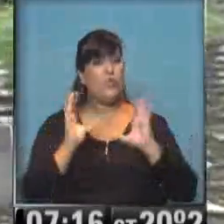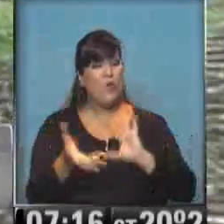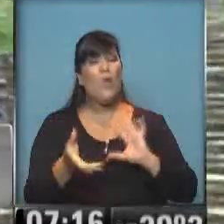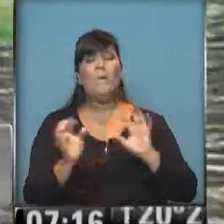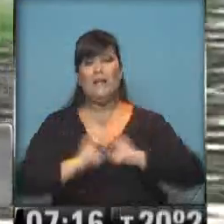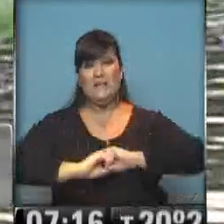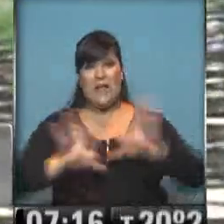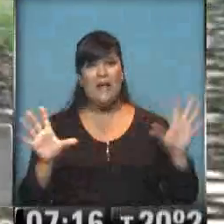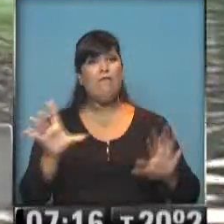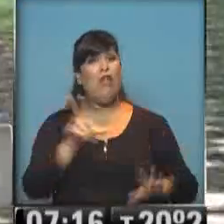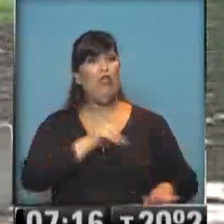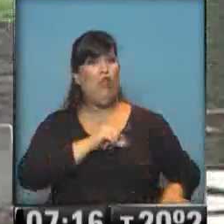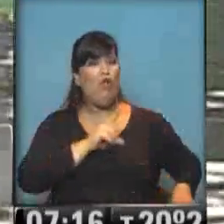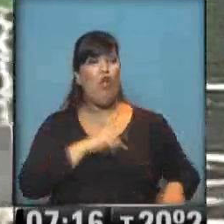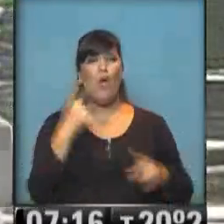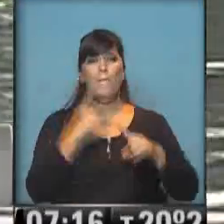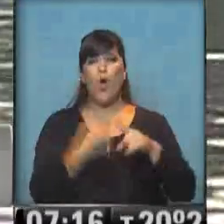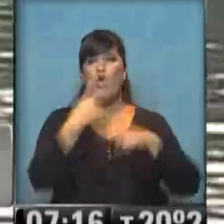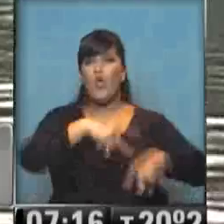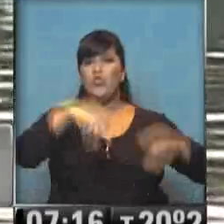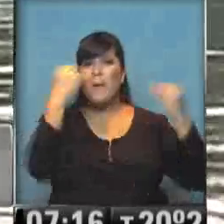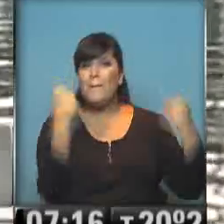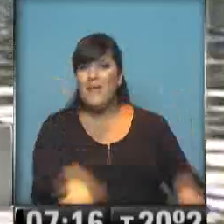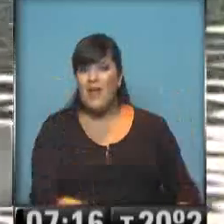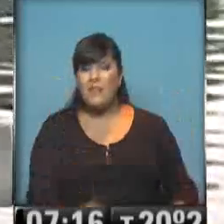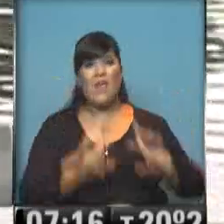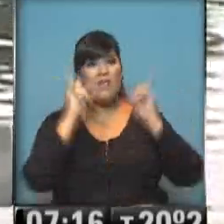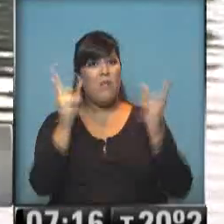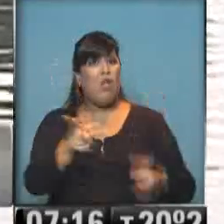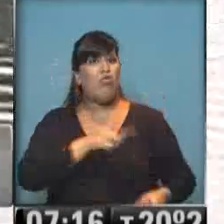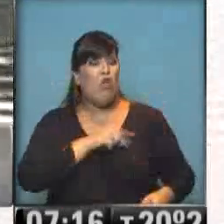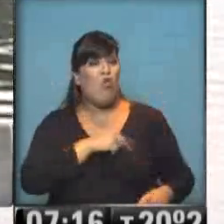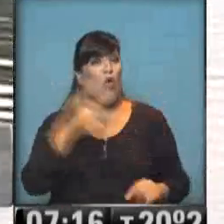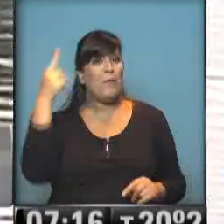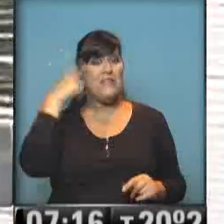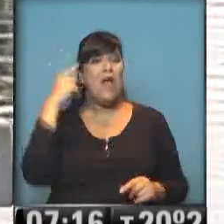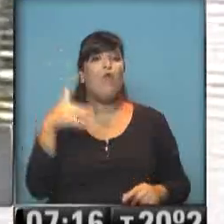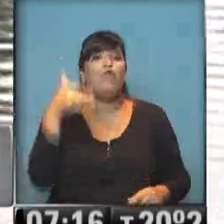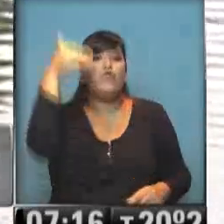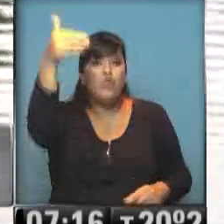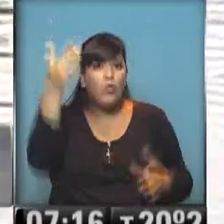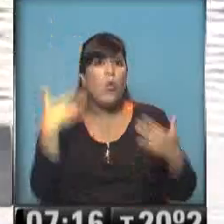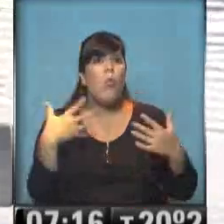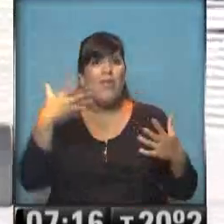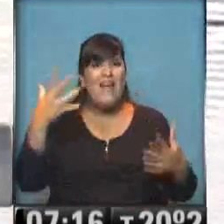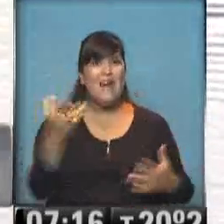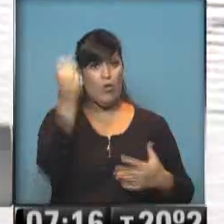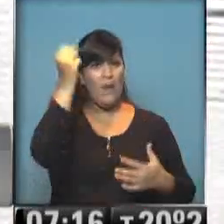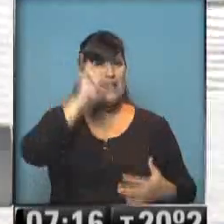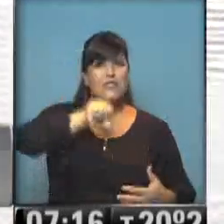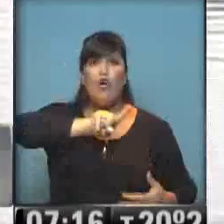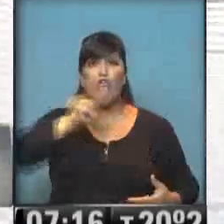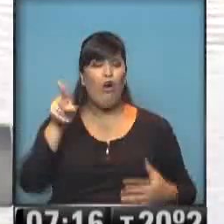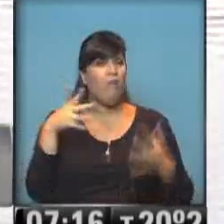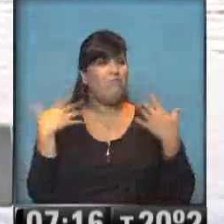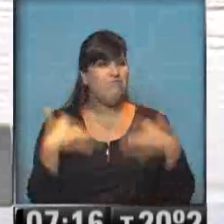El costo del dolor de lo que pierden y también el costo del dolor de pensar que quizás en el futuro recuperar lo que perdieron sea